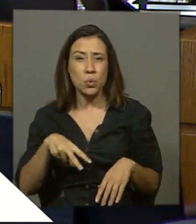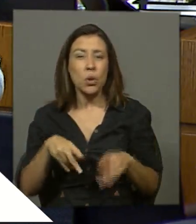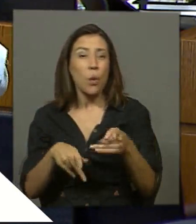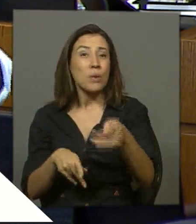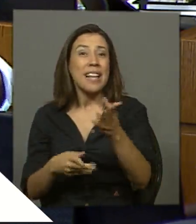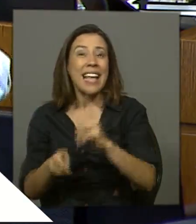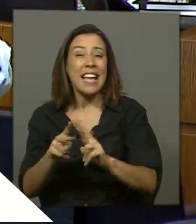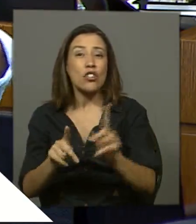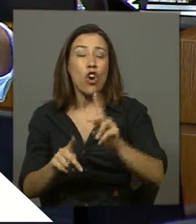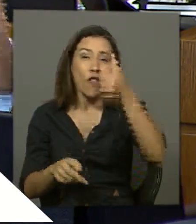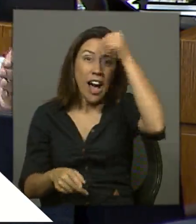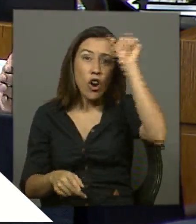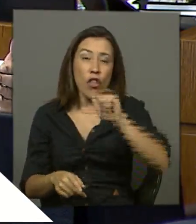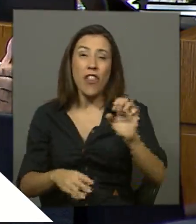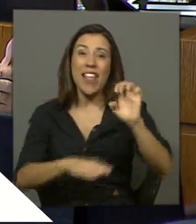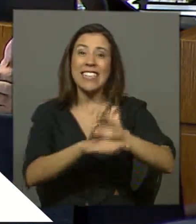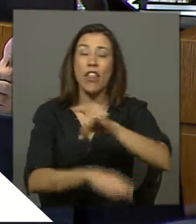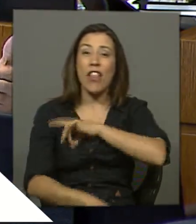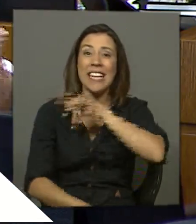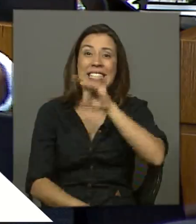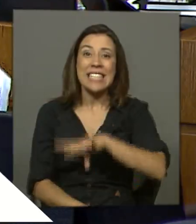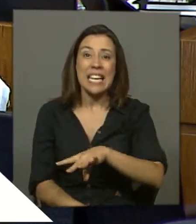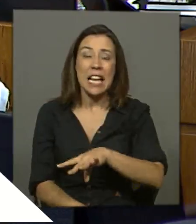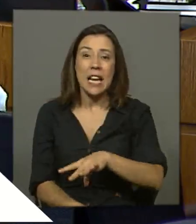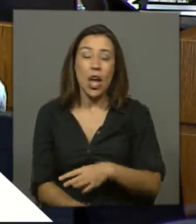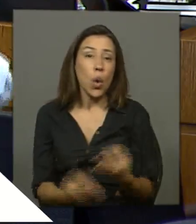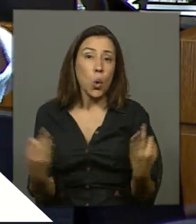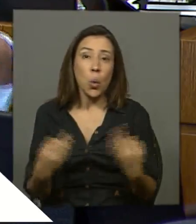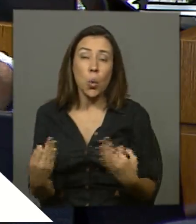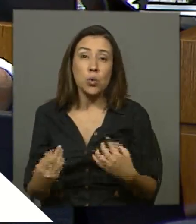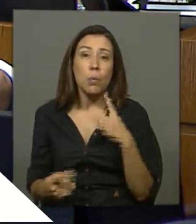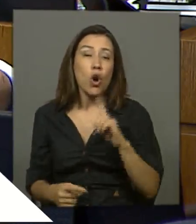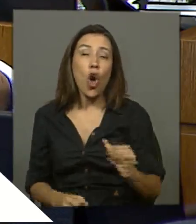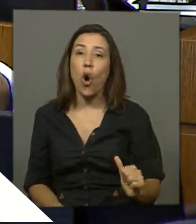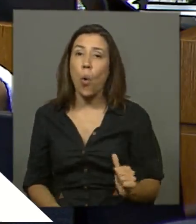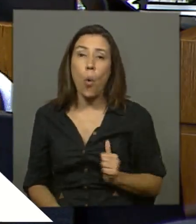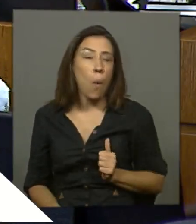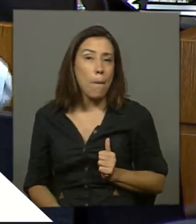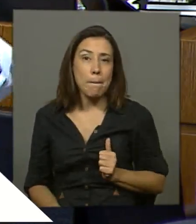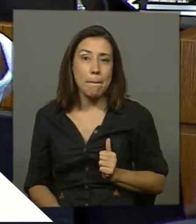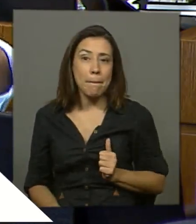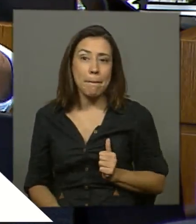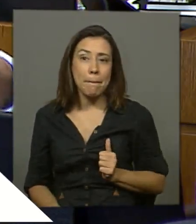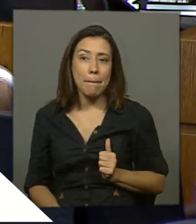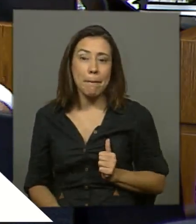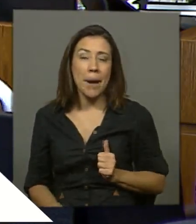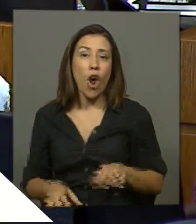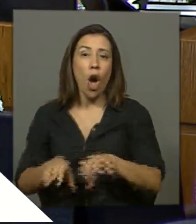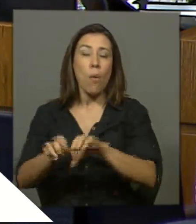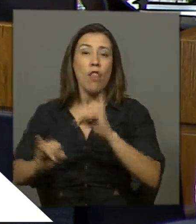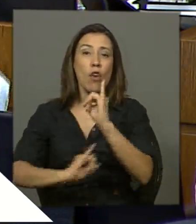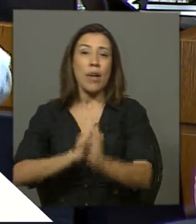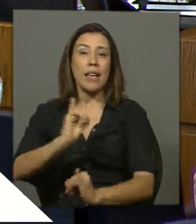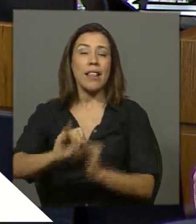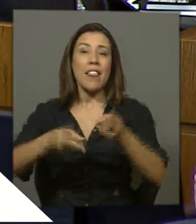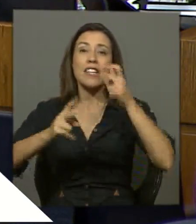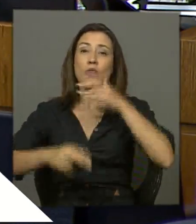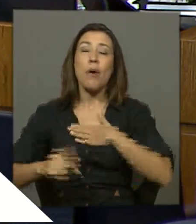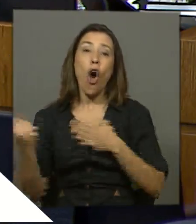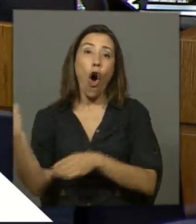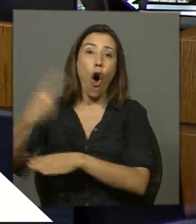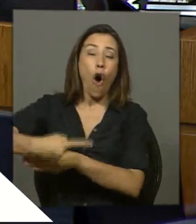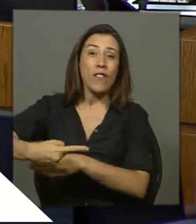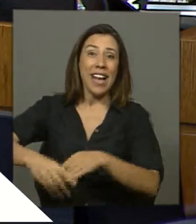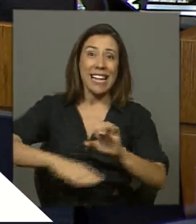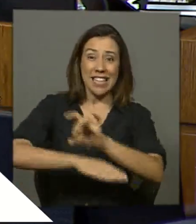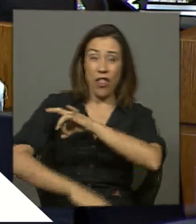evitado es la condena al Estado de chile justamente por no cumplir los tratados internacionales de Derechos Humanos que obligan al